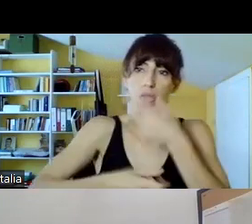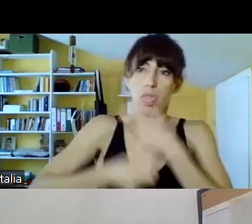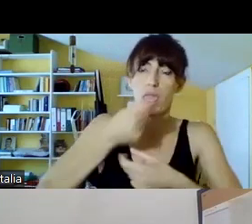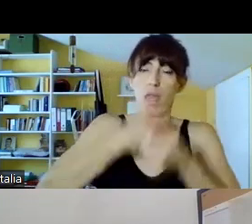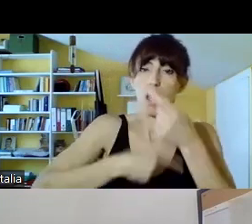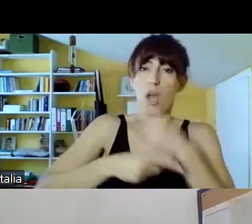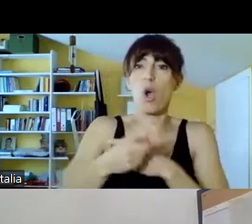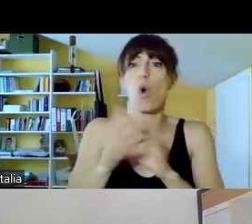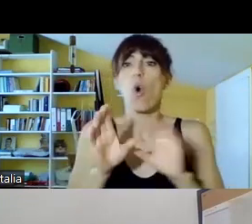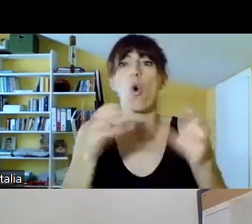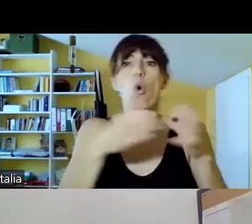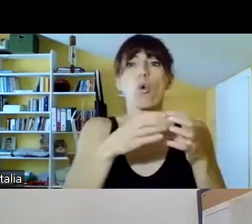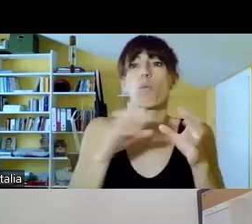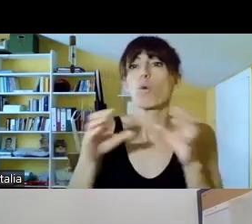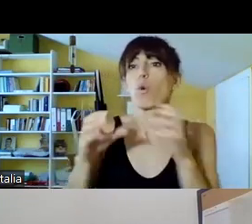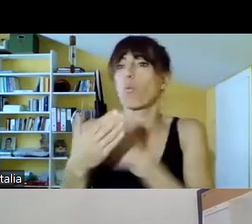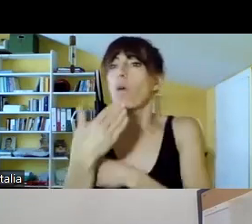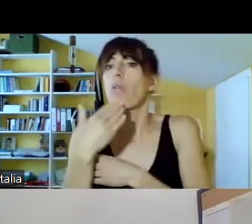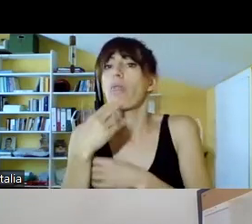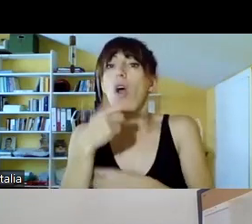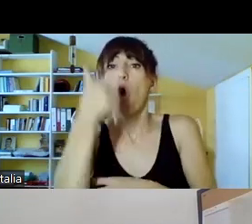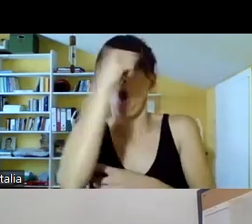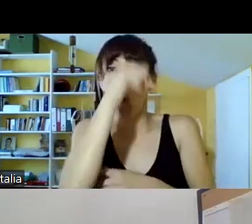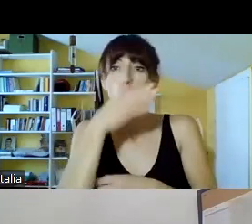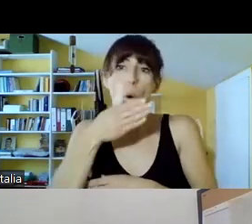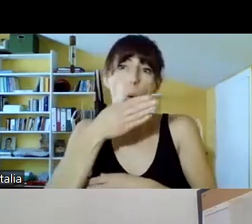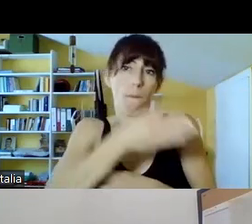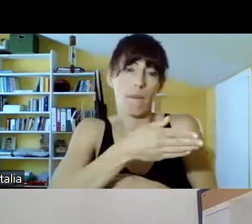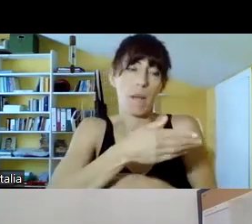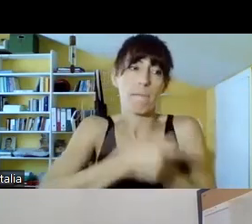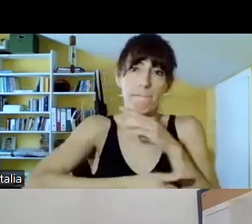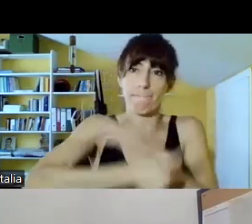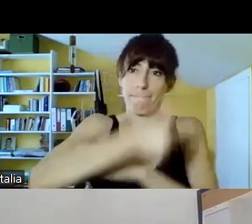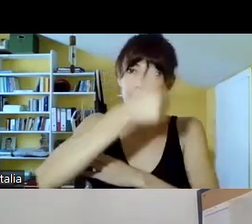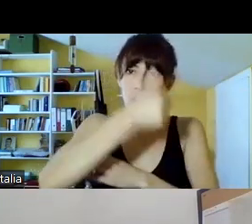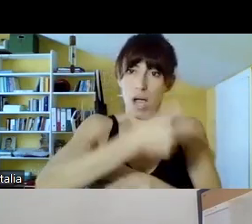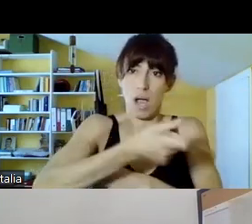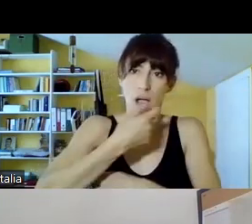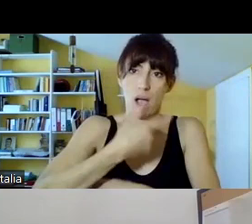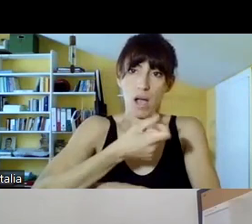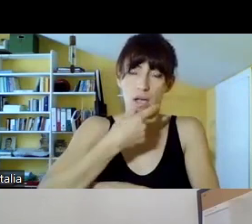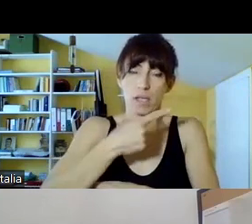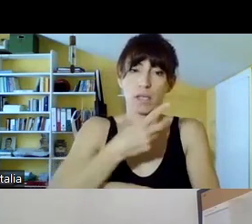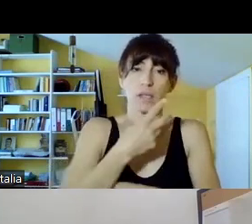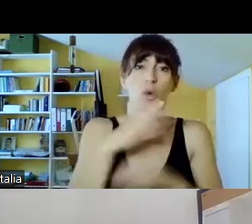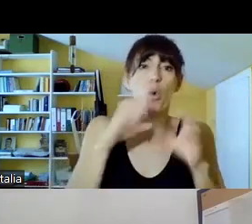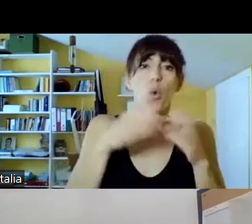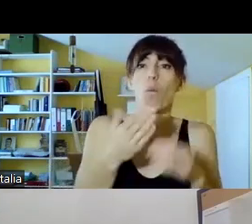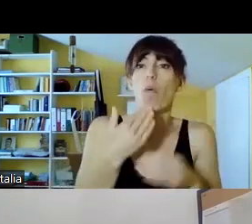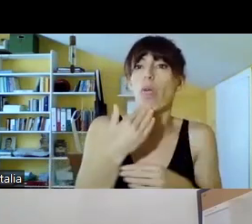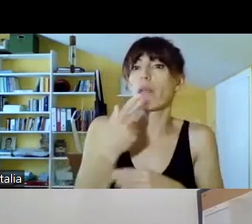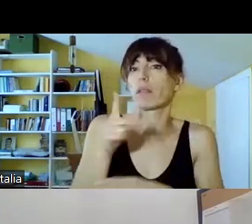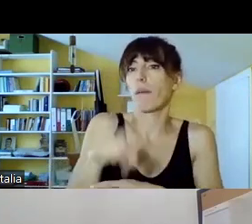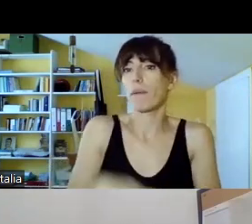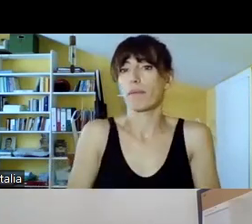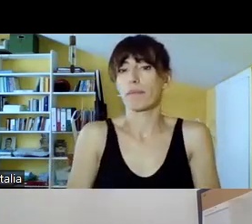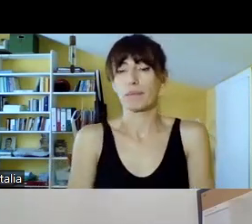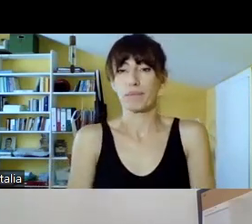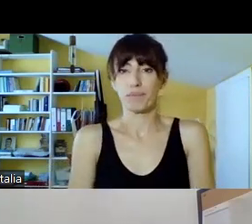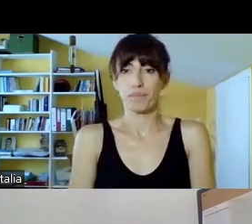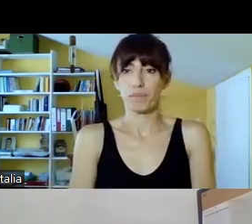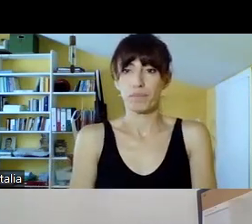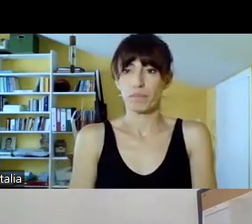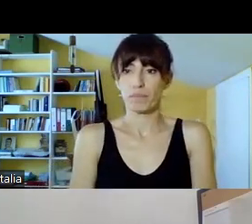los que presentan mayores prevalencias en todos los grupos de edad. Aquí también, si nos fijamos